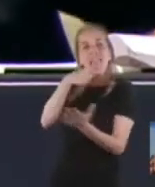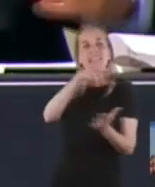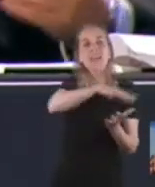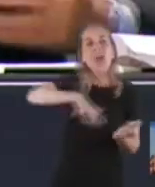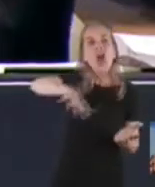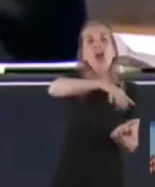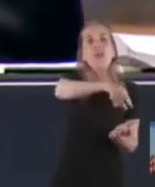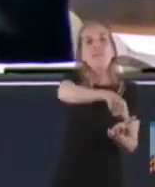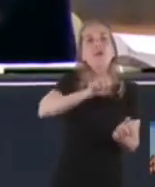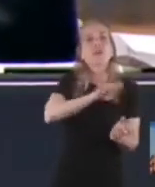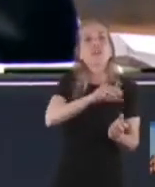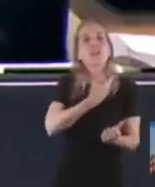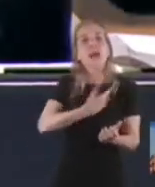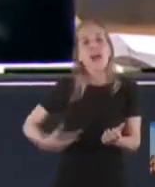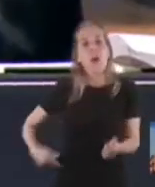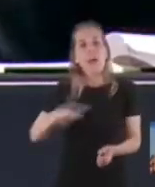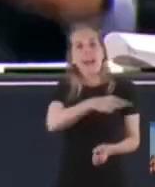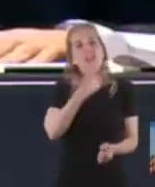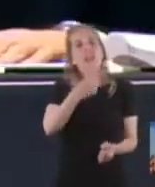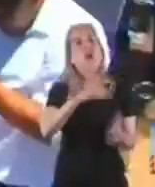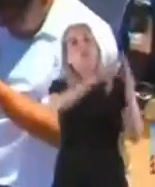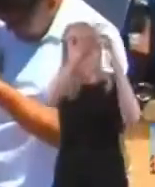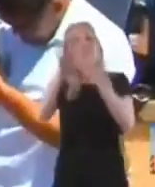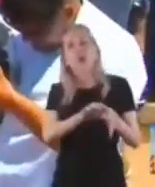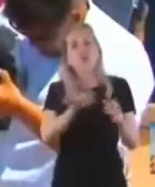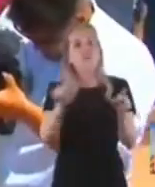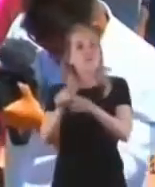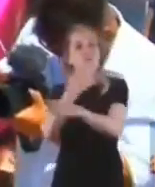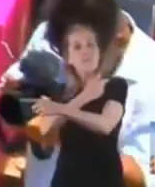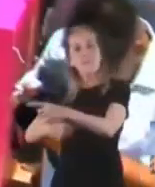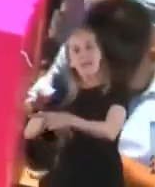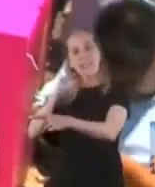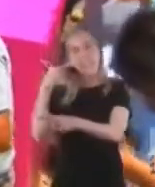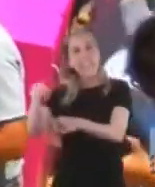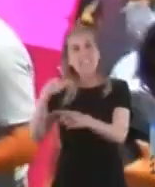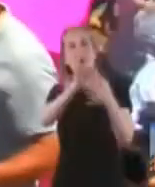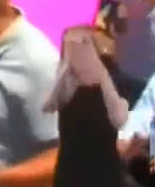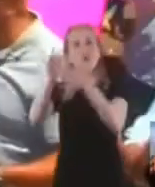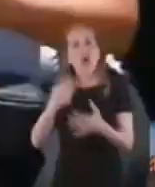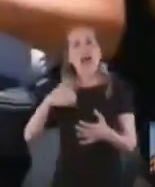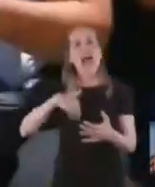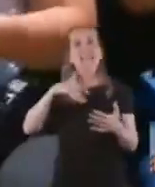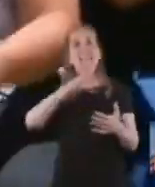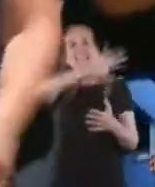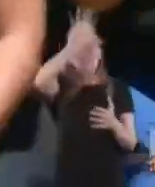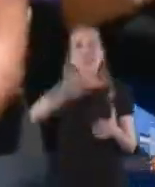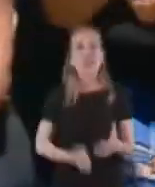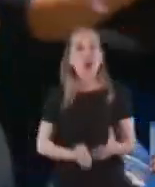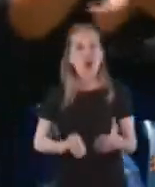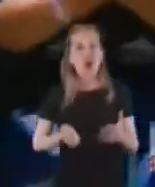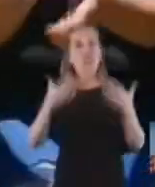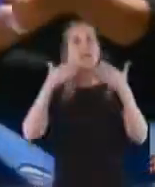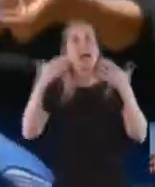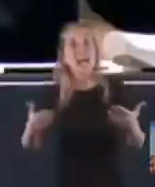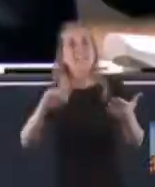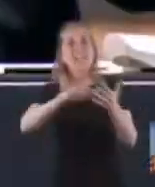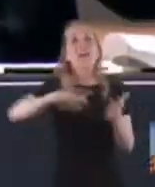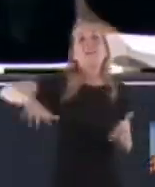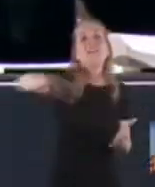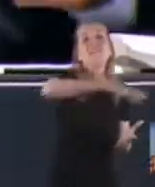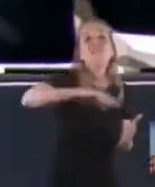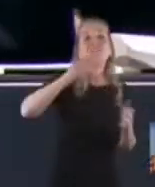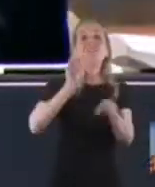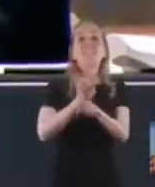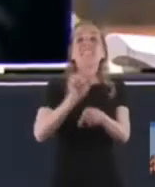y que el presidente dijo que esa unión sea la unión de toda la Argentina para que la Argentina se ponga de pie. Villa Mercedes,